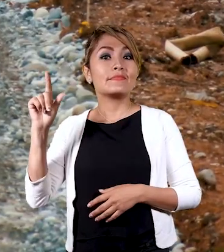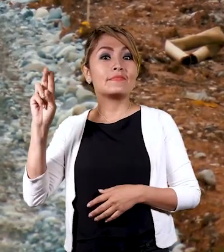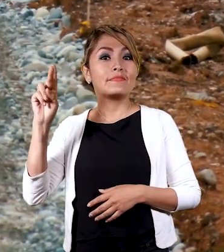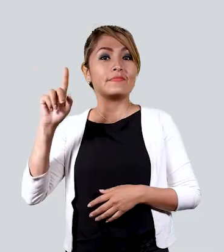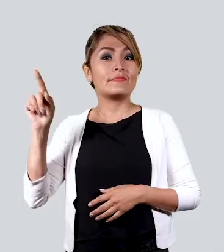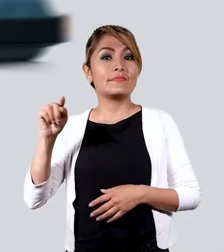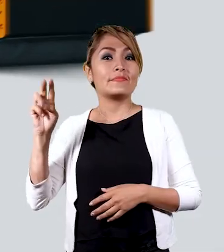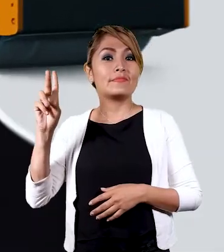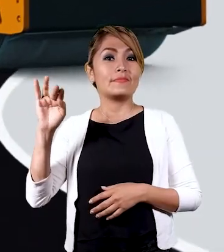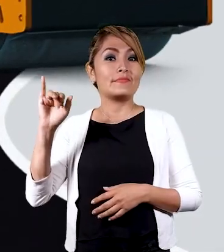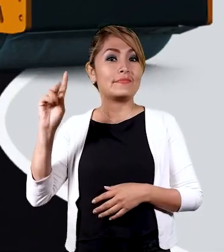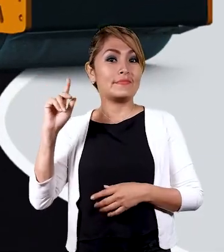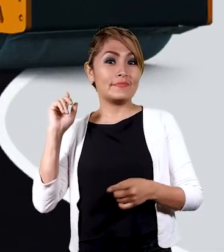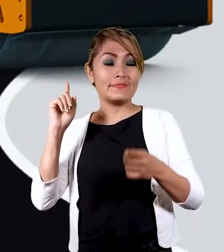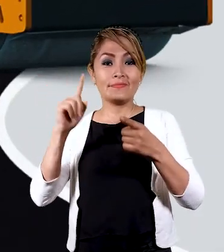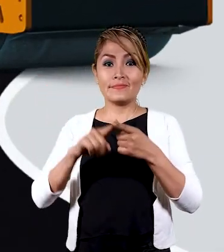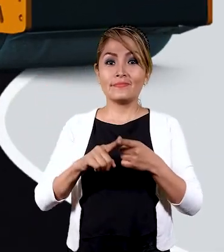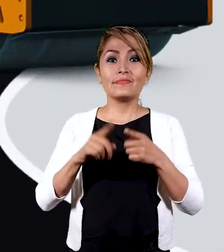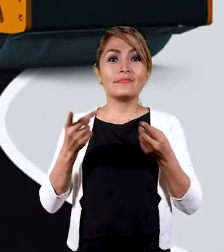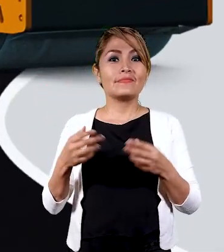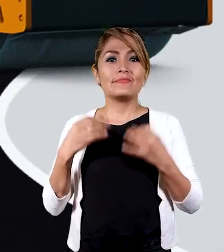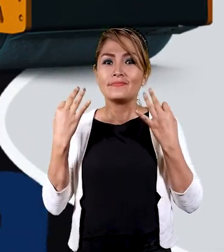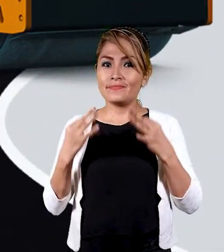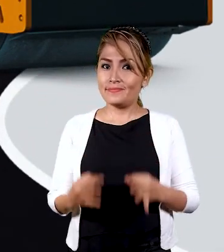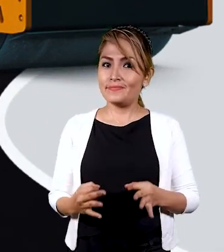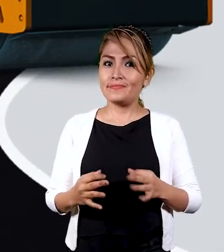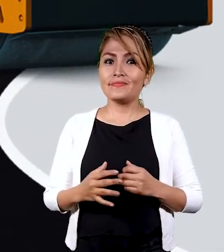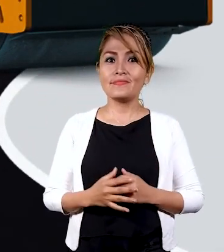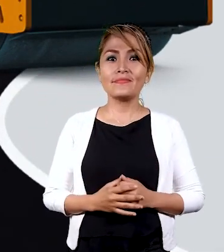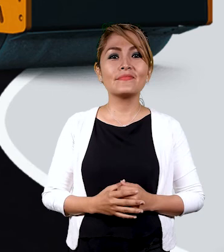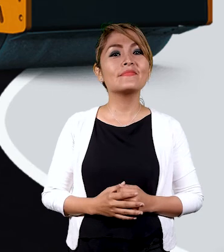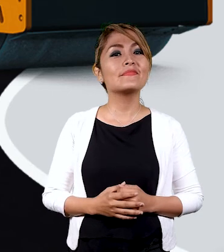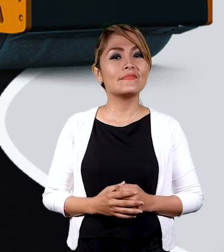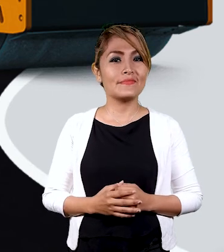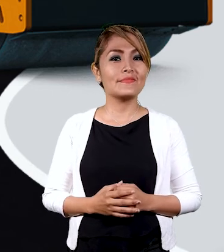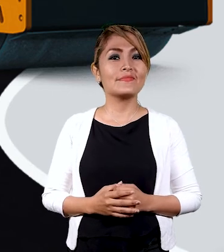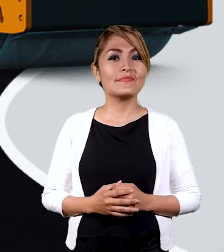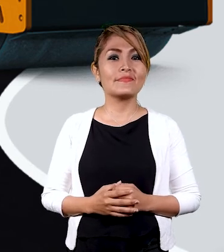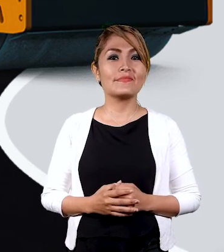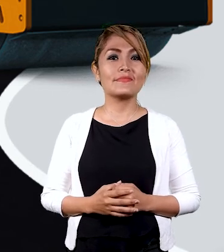Horizontes hacia el recinto Luz y Vida, es una realidad.